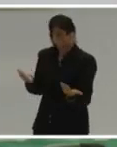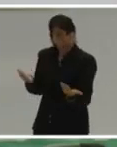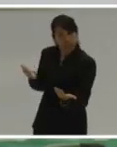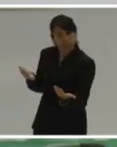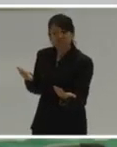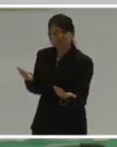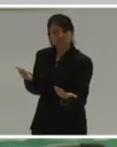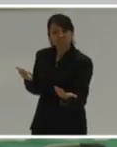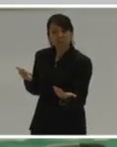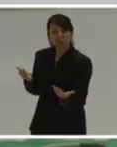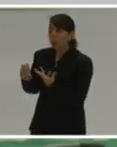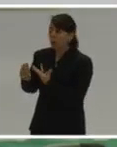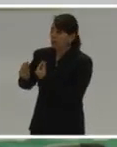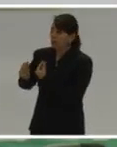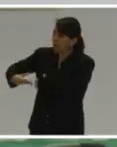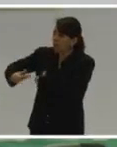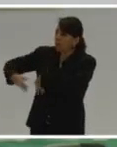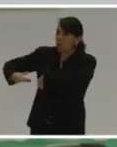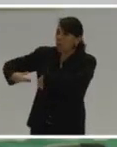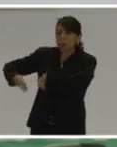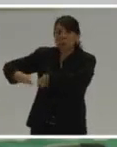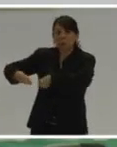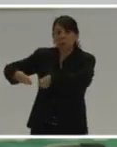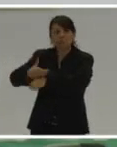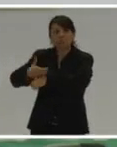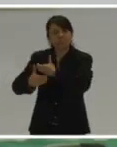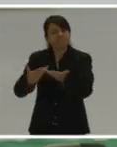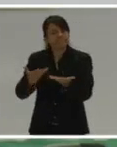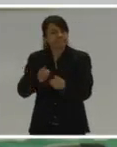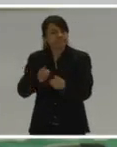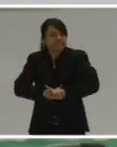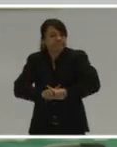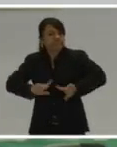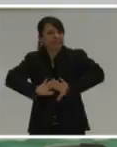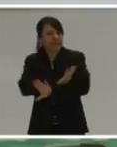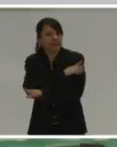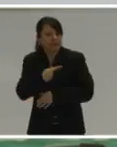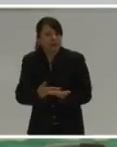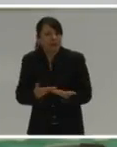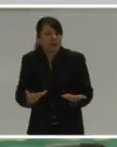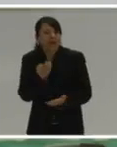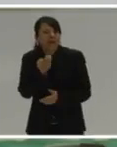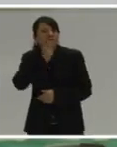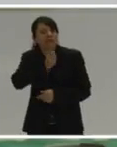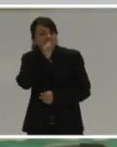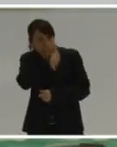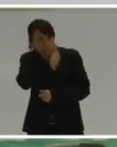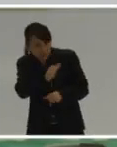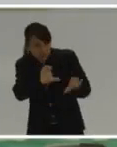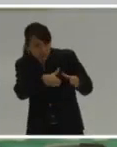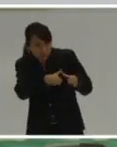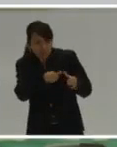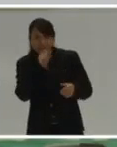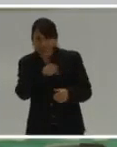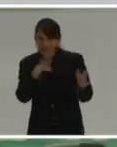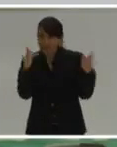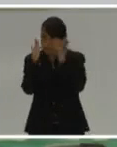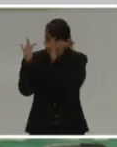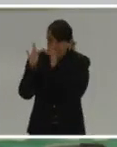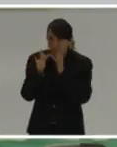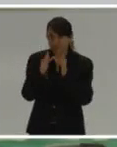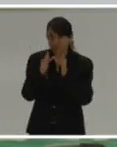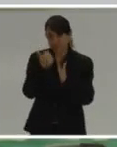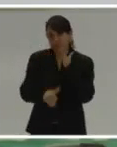esa construcción de las autonomías? Necesidad de cooperación con instancias regionales, y aquí creo que es un